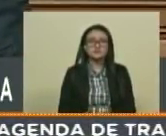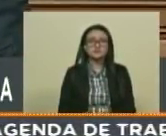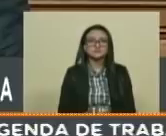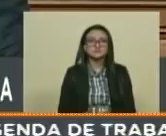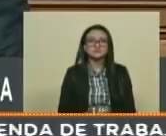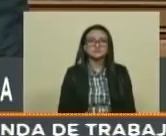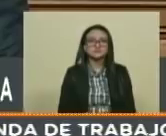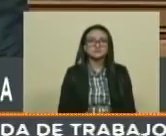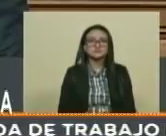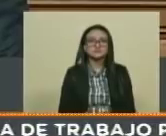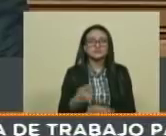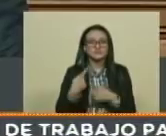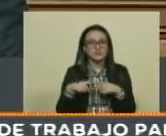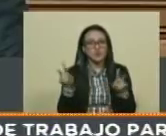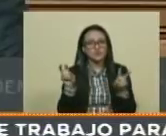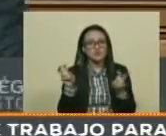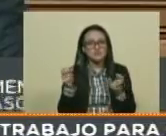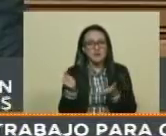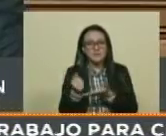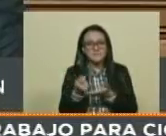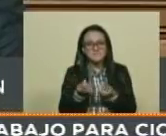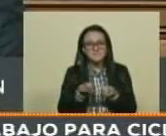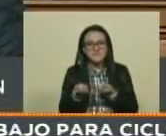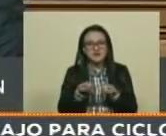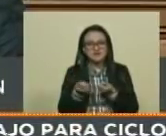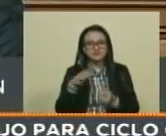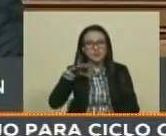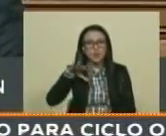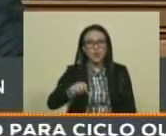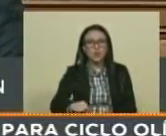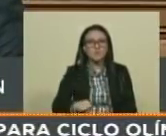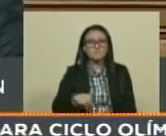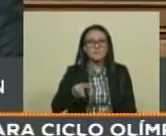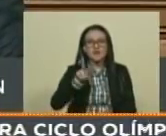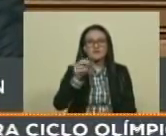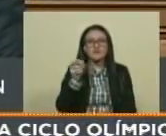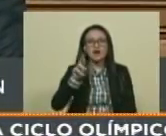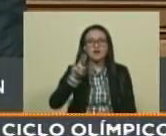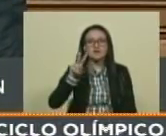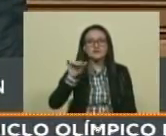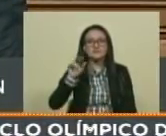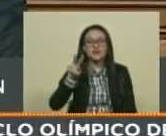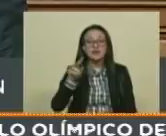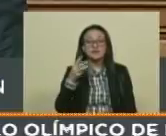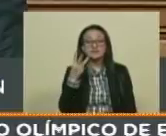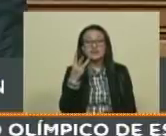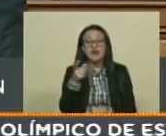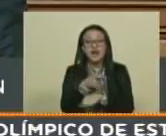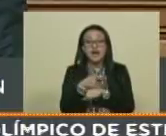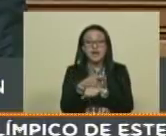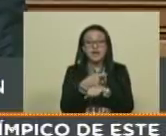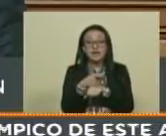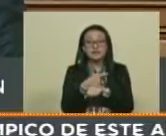Otro caso, los sobreprecios de las compras de Baribén. Fueron privados de libertad 3 gerentes de Baribén,